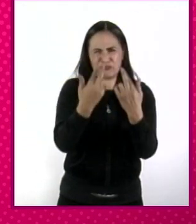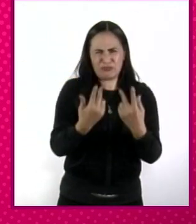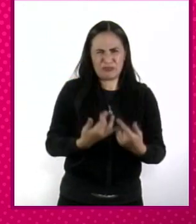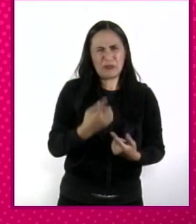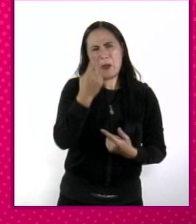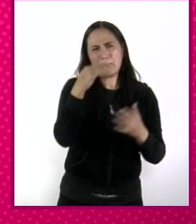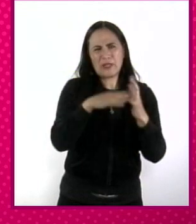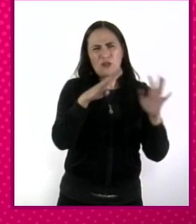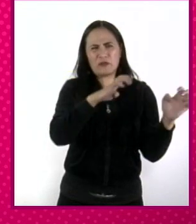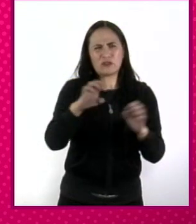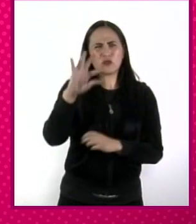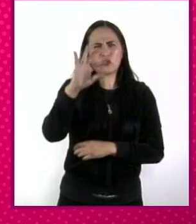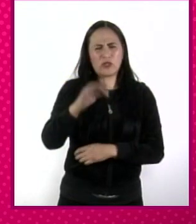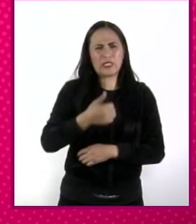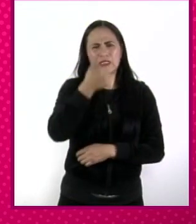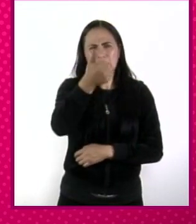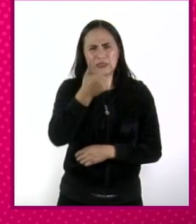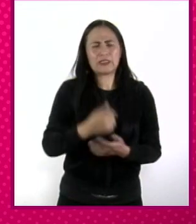1945-46 hacia